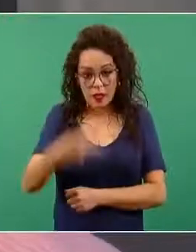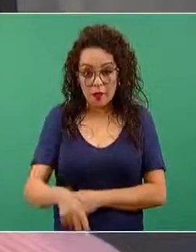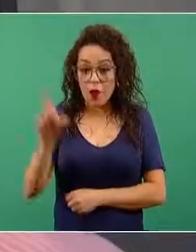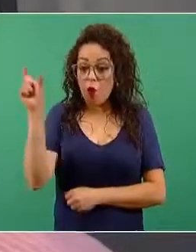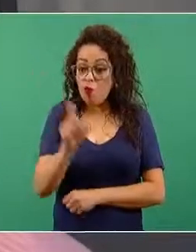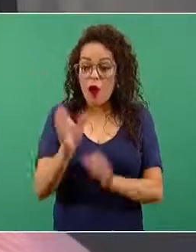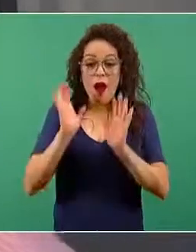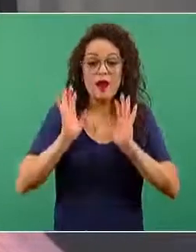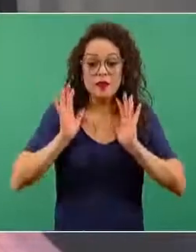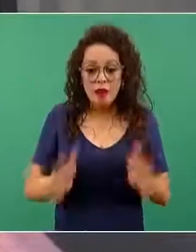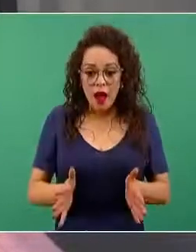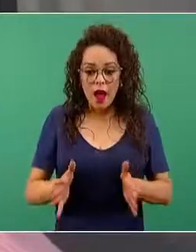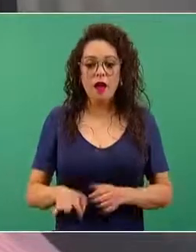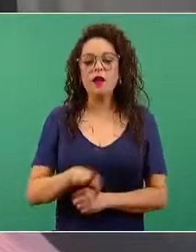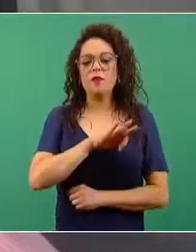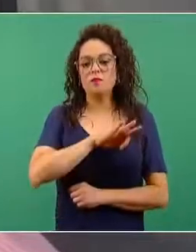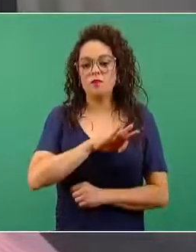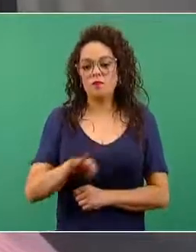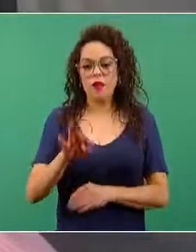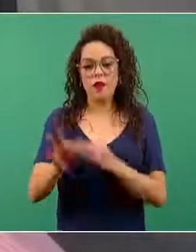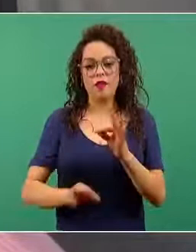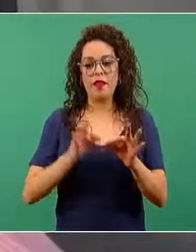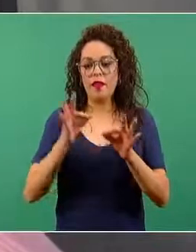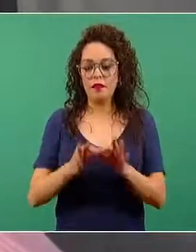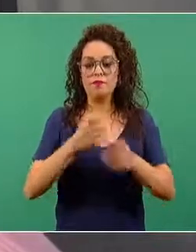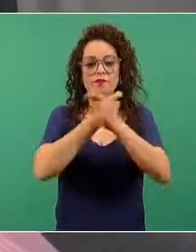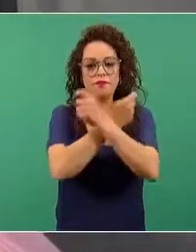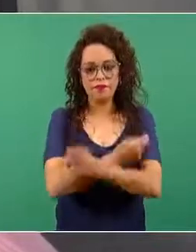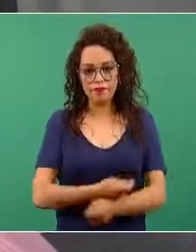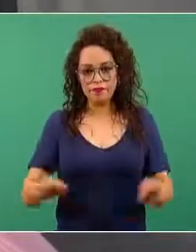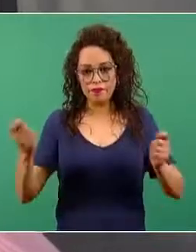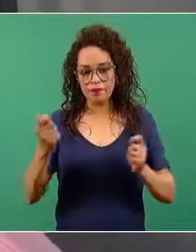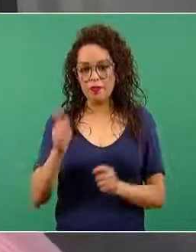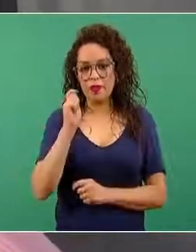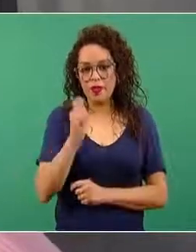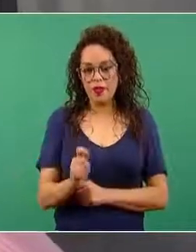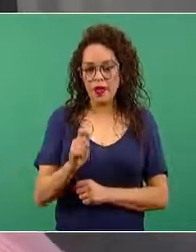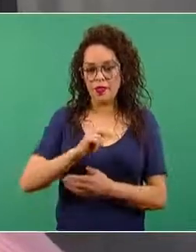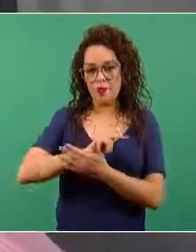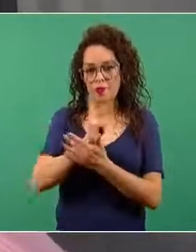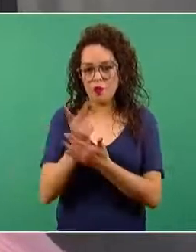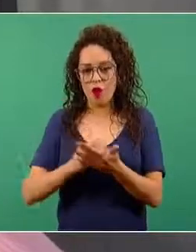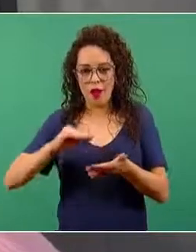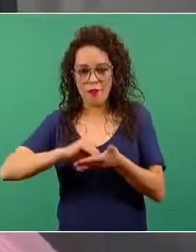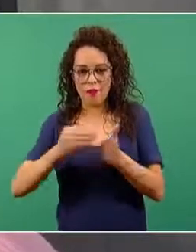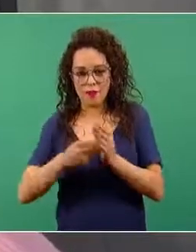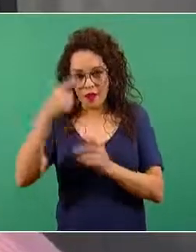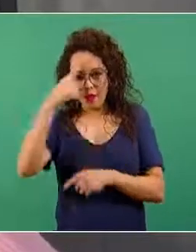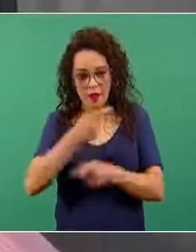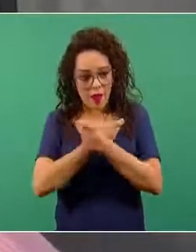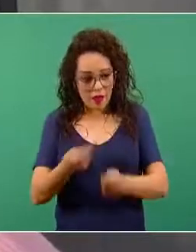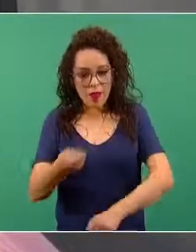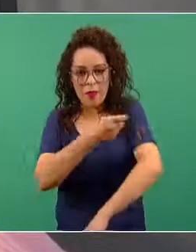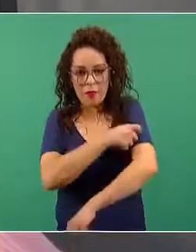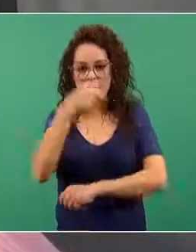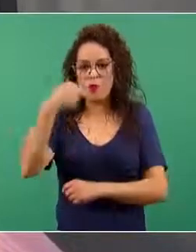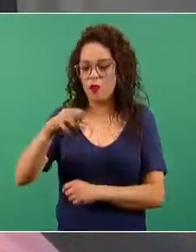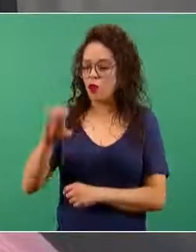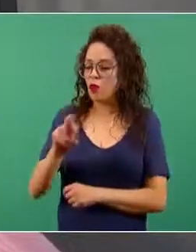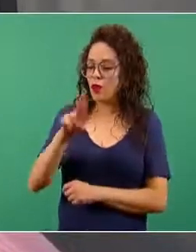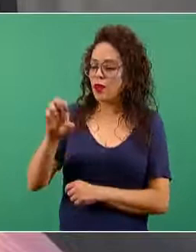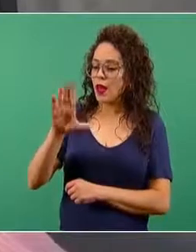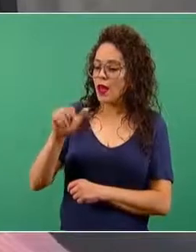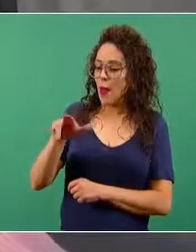capacidad dentro del programa de vacunación, el programa Correcaminos, la estrategia Correcaminos, para ponerlas de manera